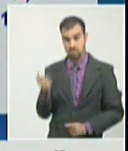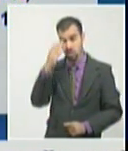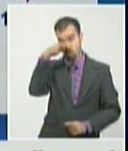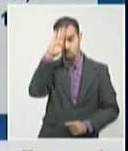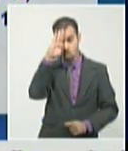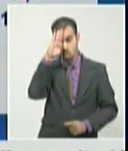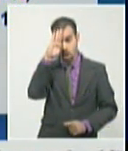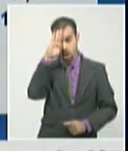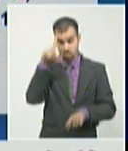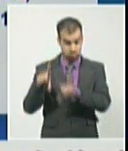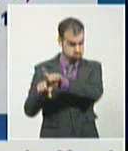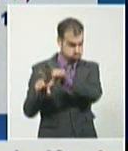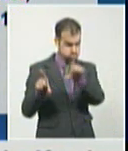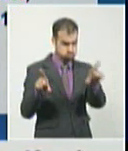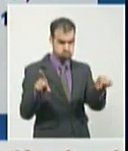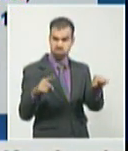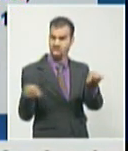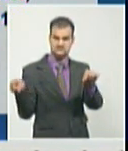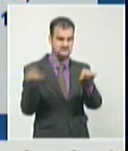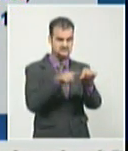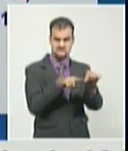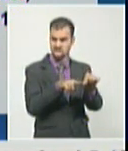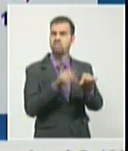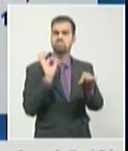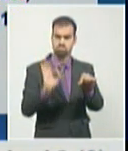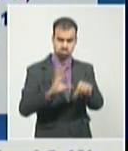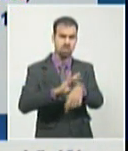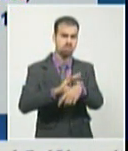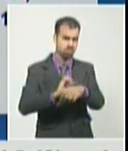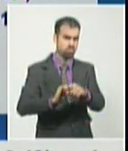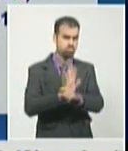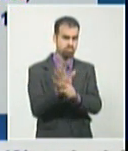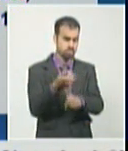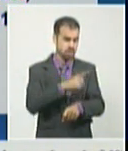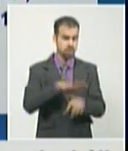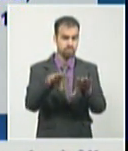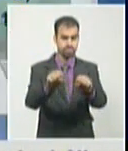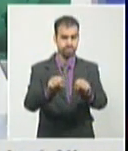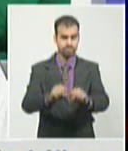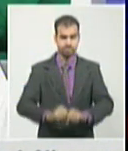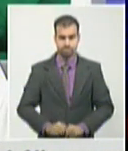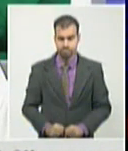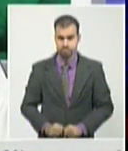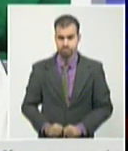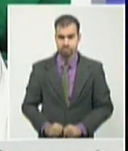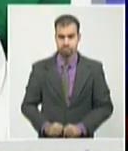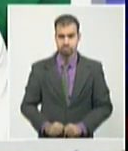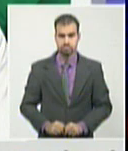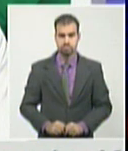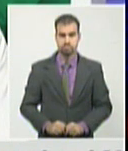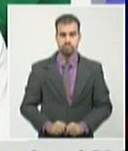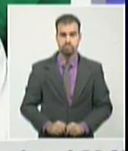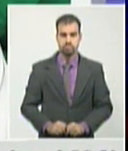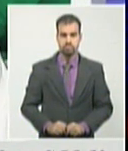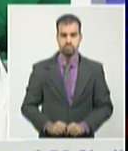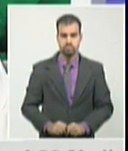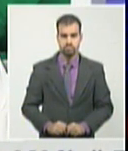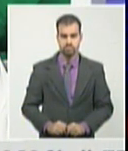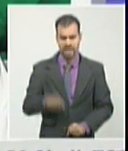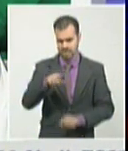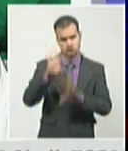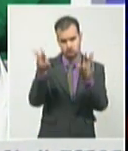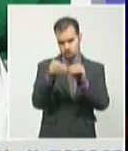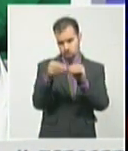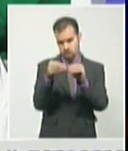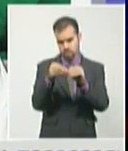nuestro país diagnosticaron casos en el día de ayer de los 400 esto es del total